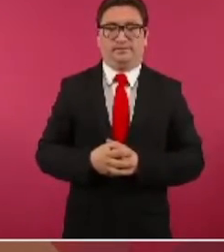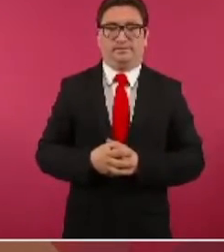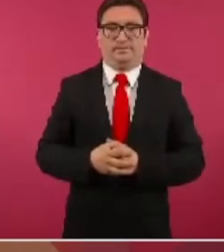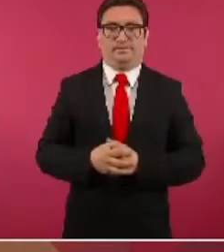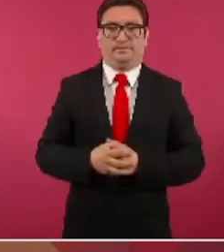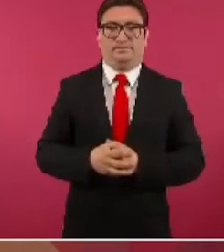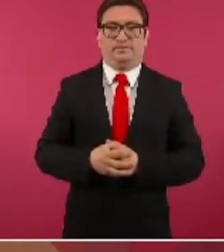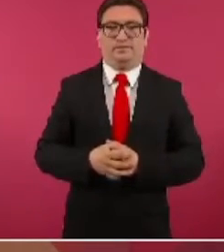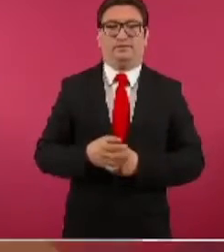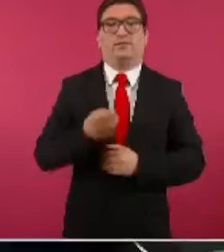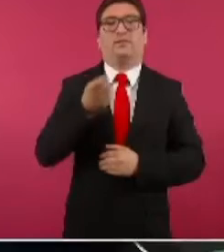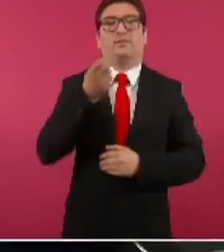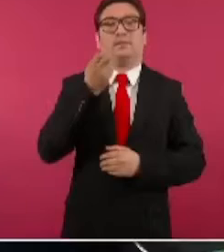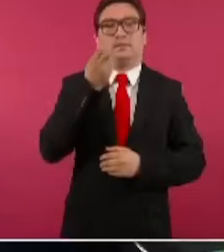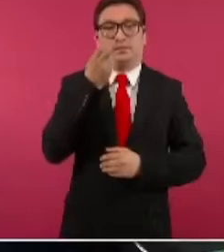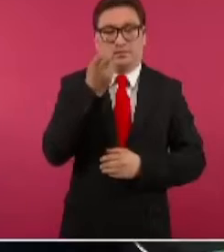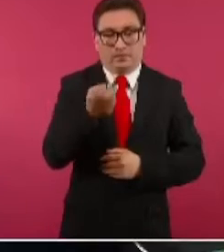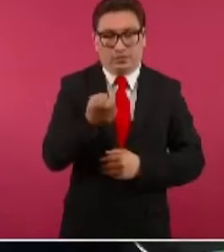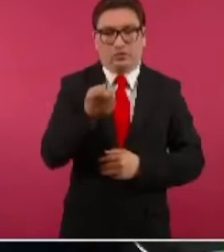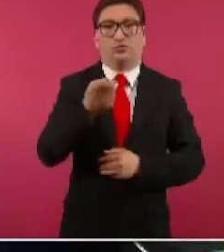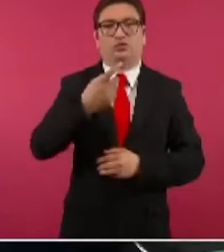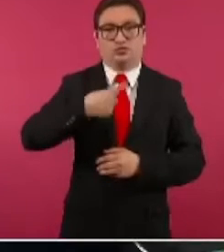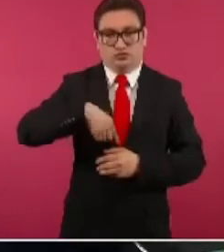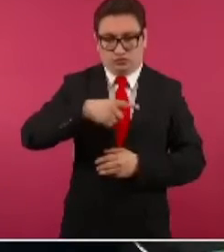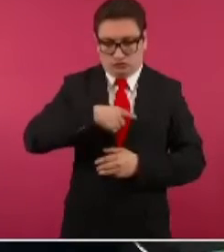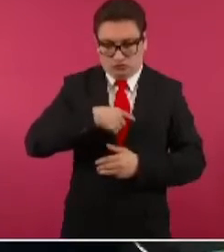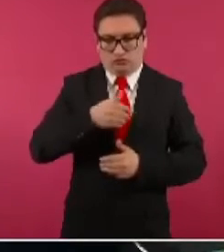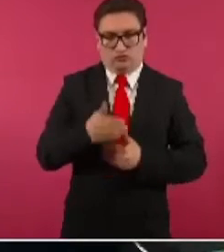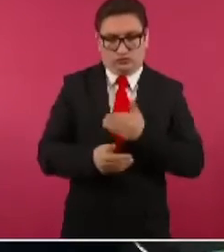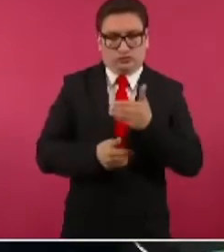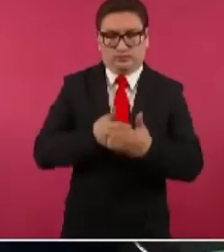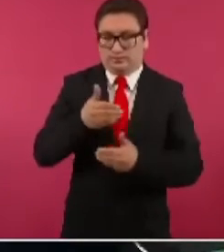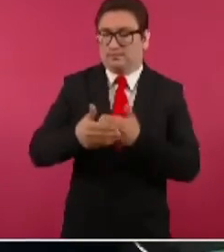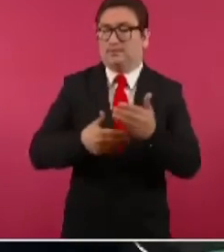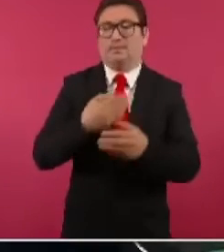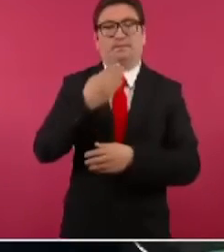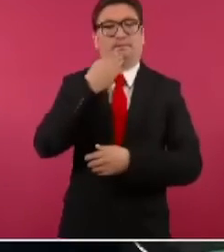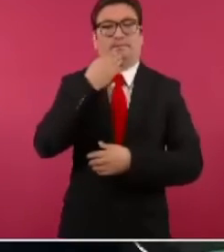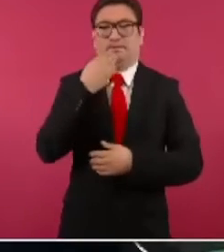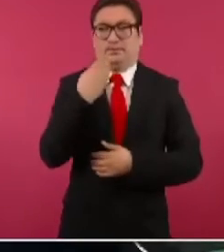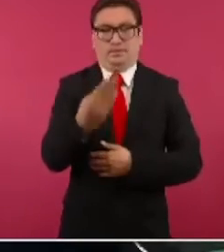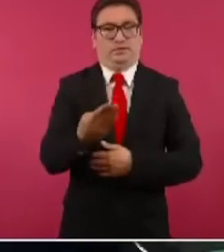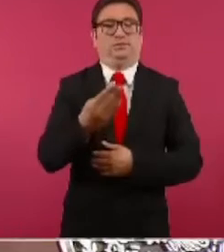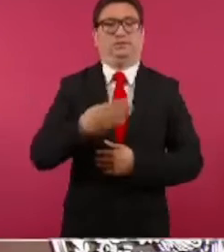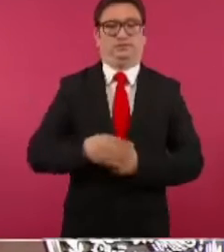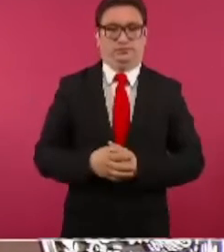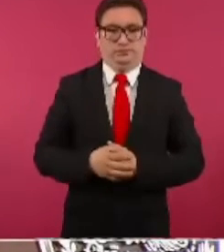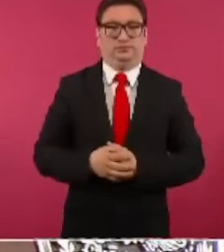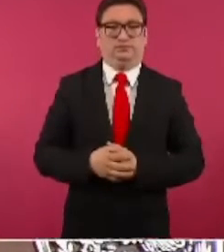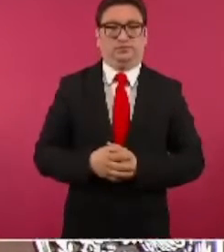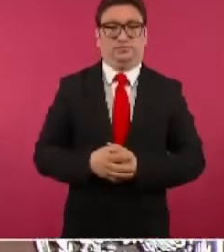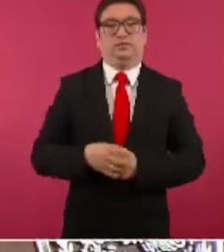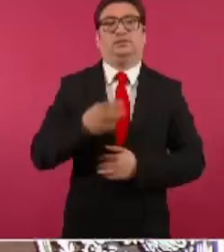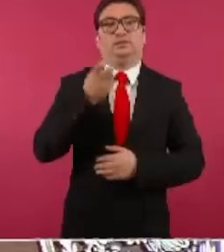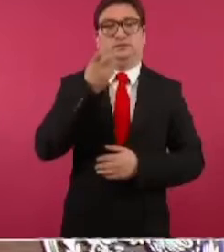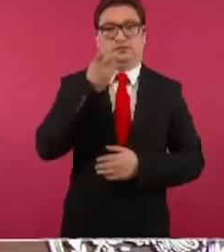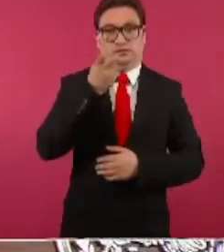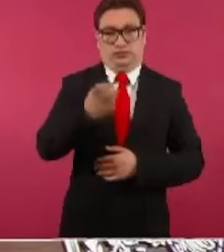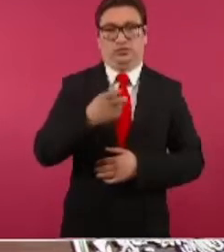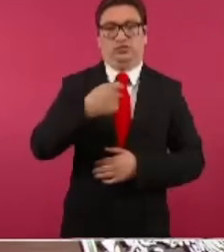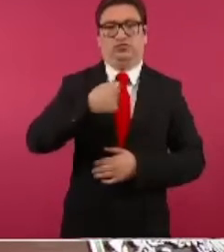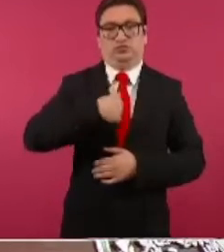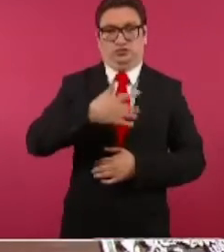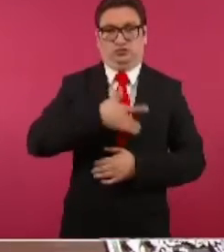Por eso vamos bien, y esto lo quería yo